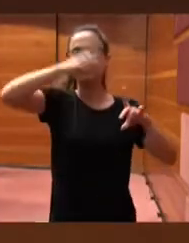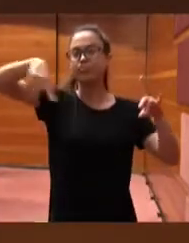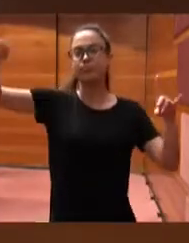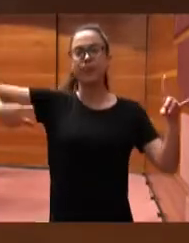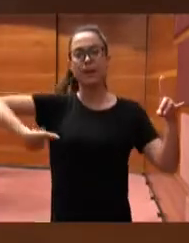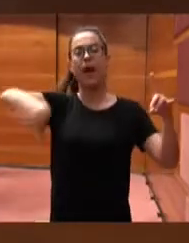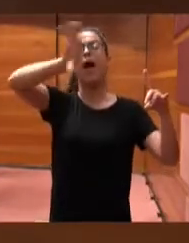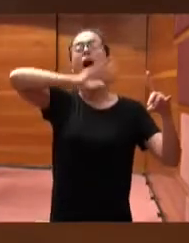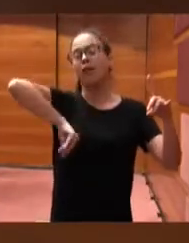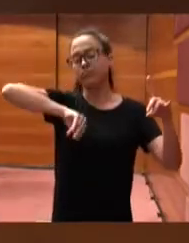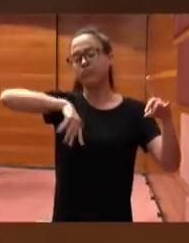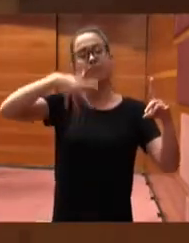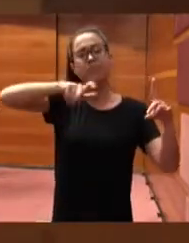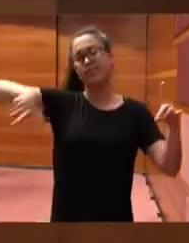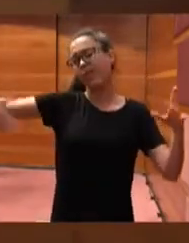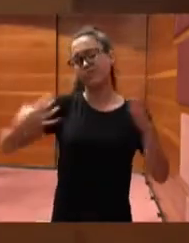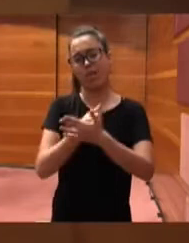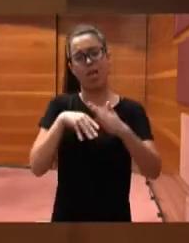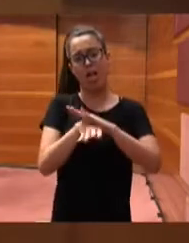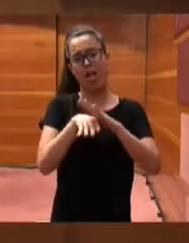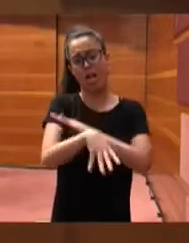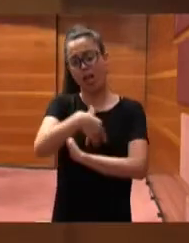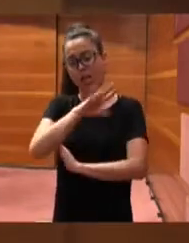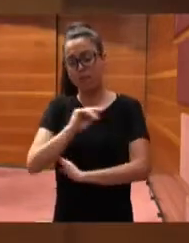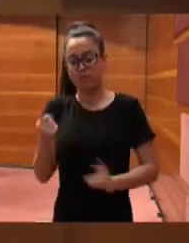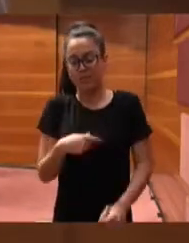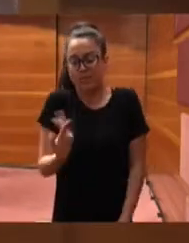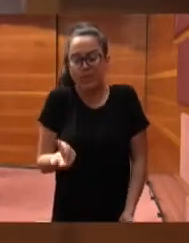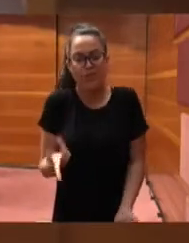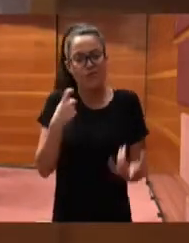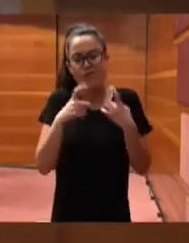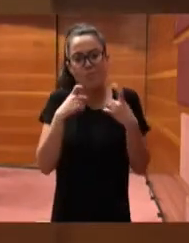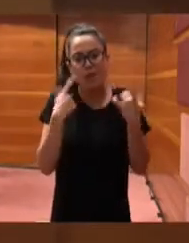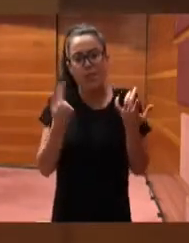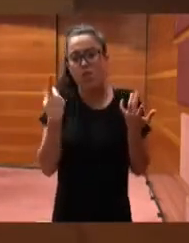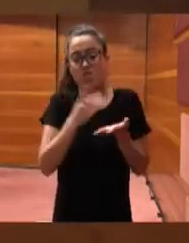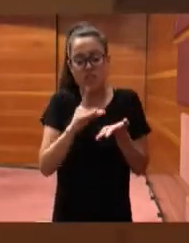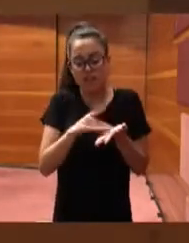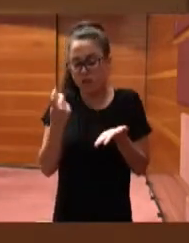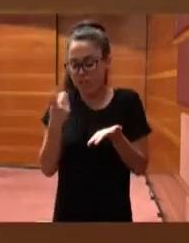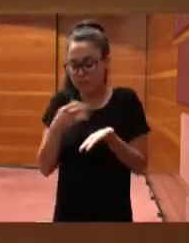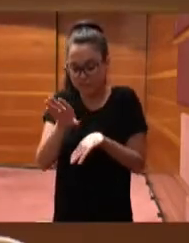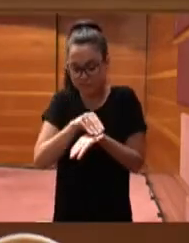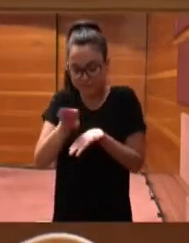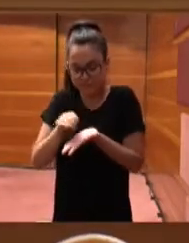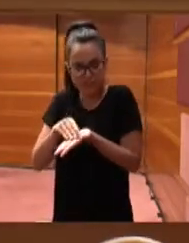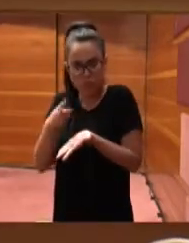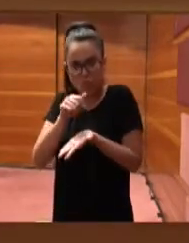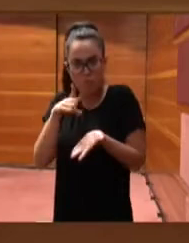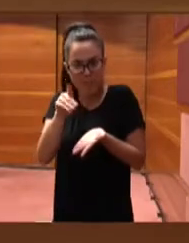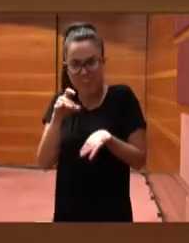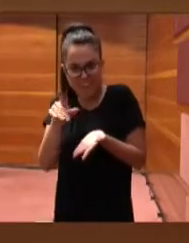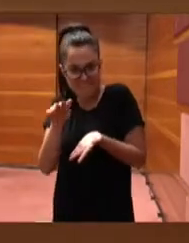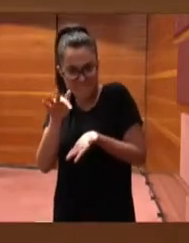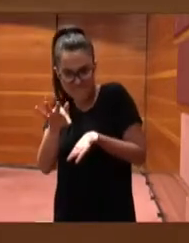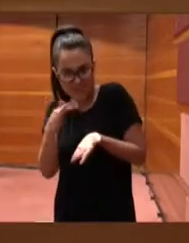lado entienda algo, ¿no? ¿Qué nos pasa? Que no puedo pintar información si no la tengo en forma de datos. De un PDF no saco gráficos. Por